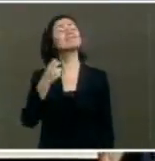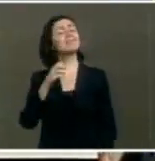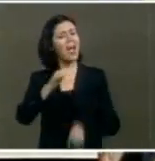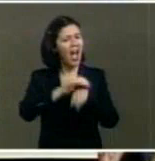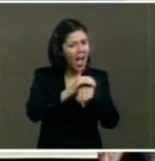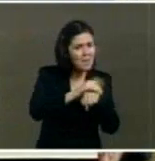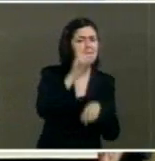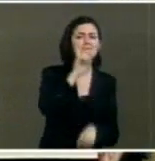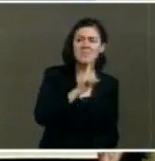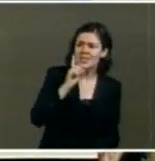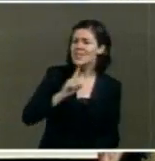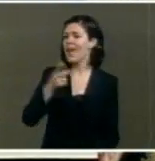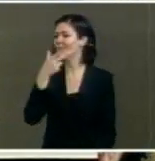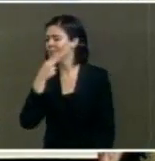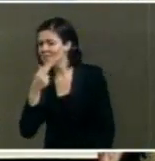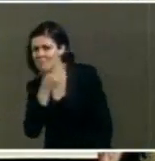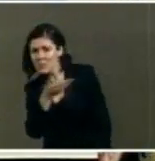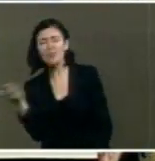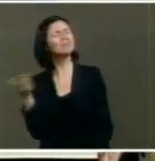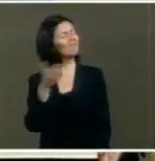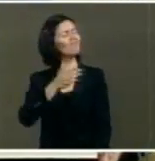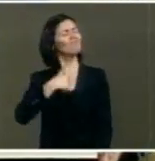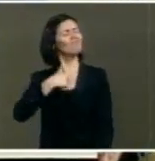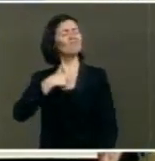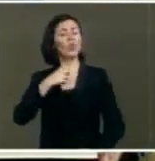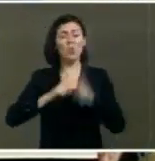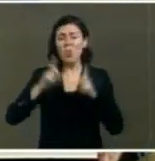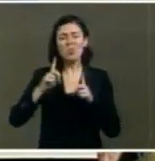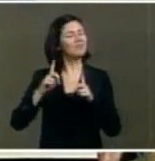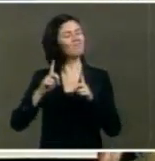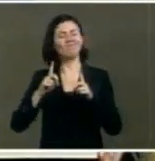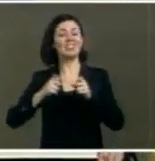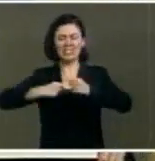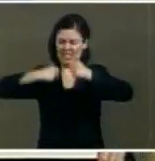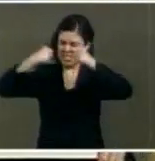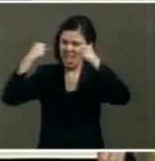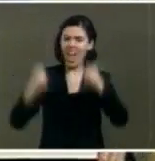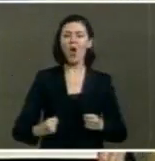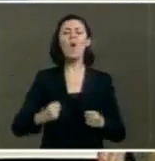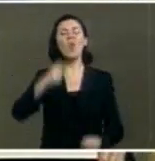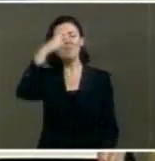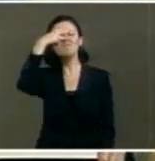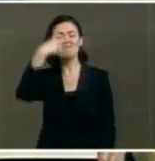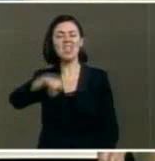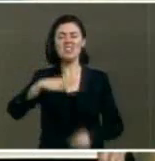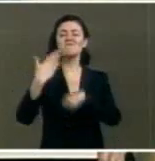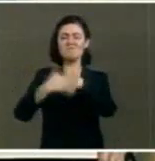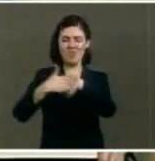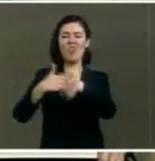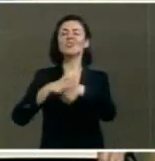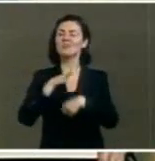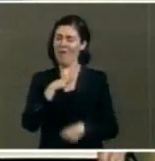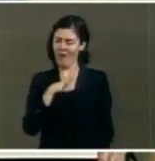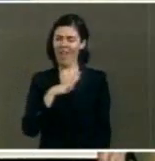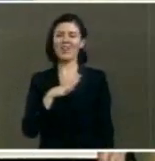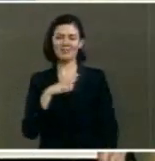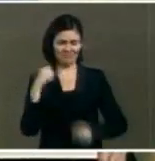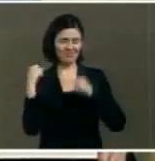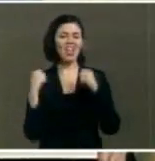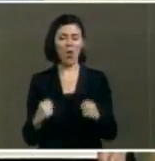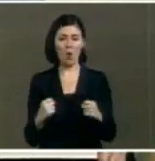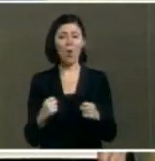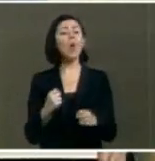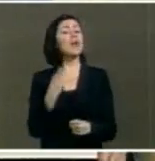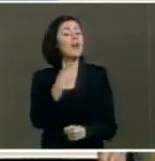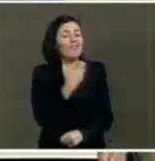amigos, y no tengo la menor duda de que será un México seguro, donde nuestras familias puedan vivir en paz, con